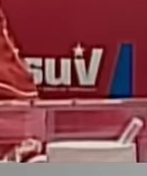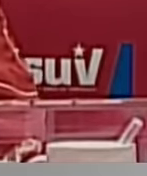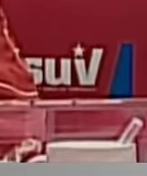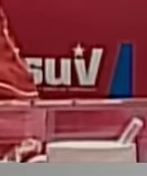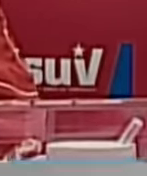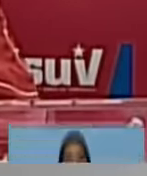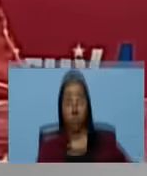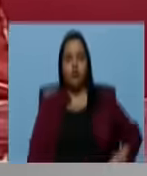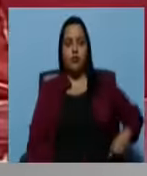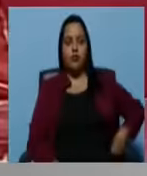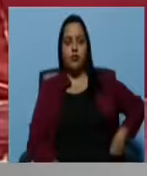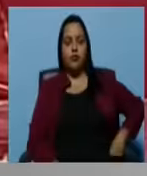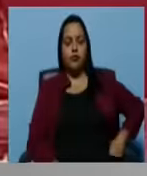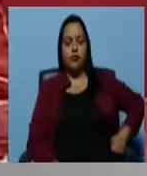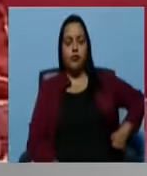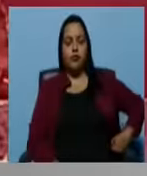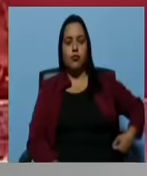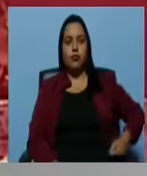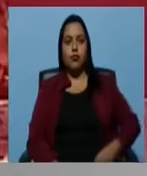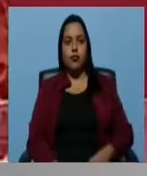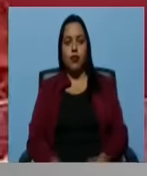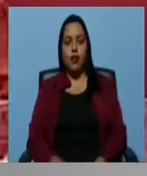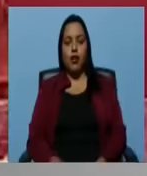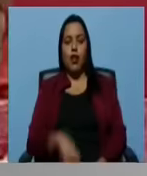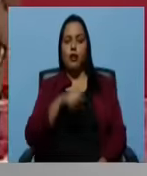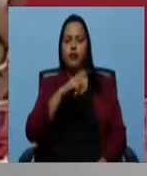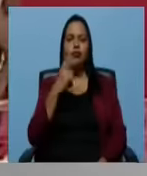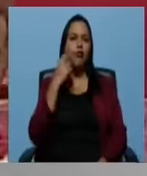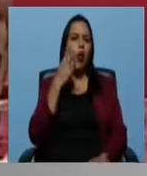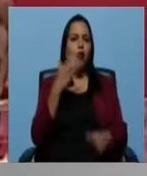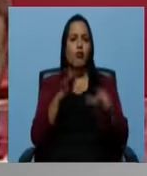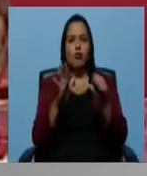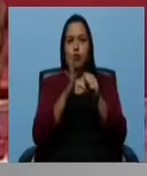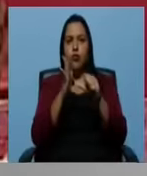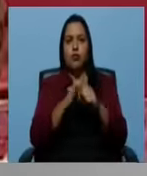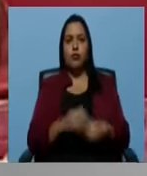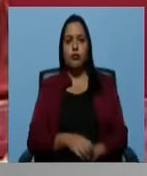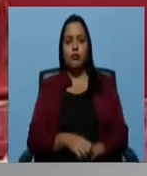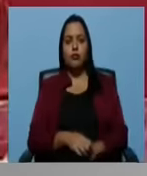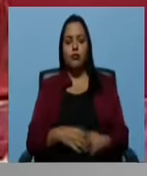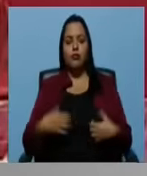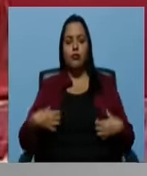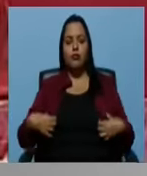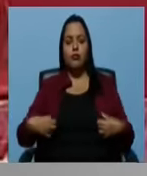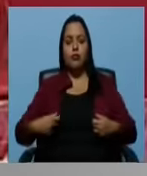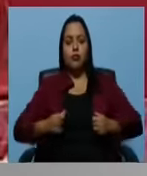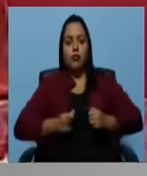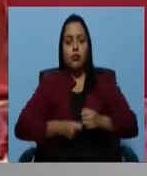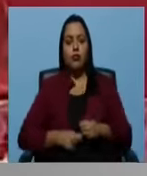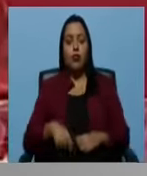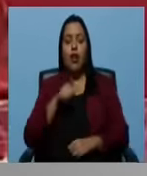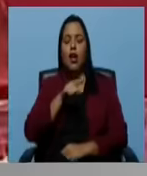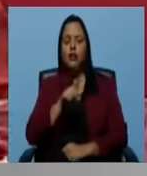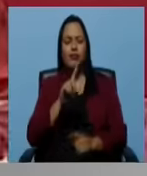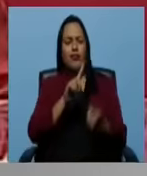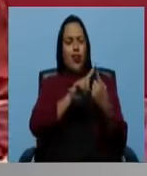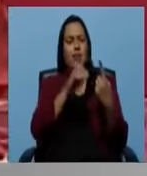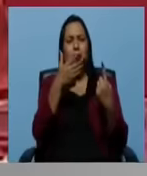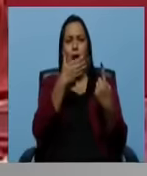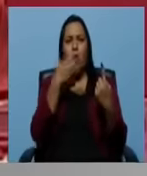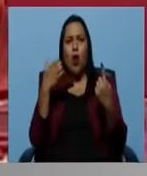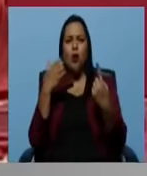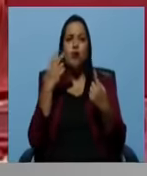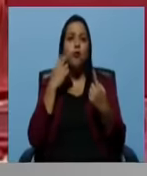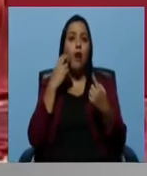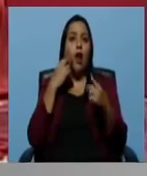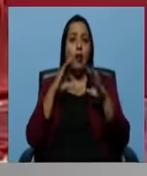dónde? De Canuabo. Dicen que este es uno de los mejores chocolates del mundo. De los mejores del